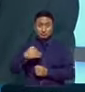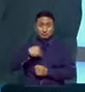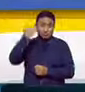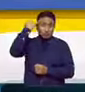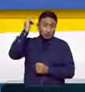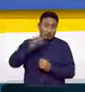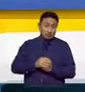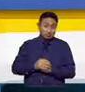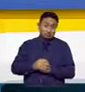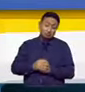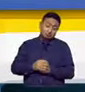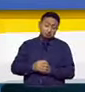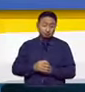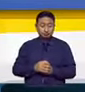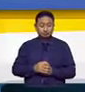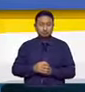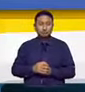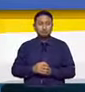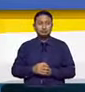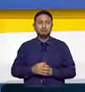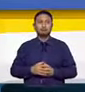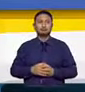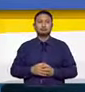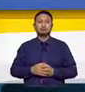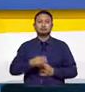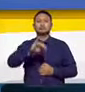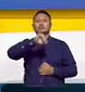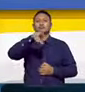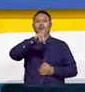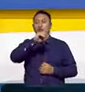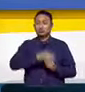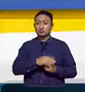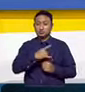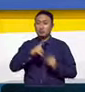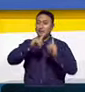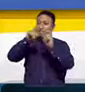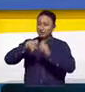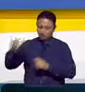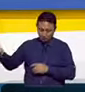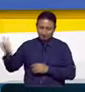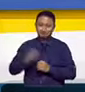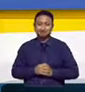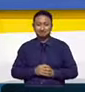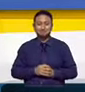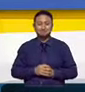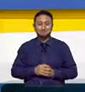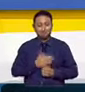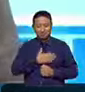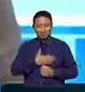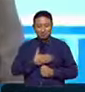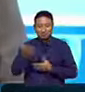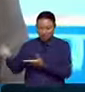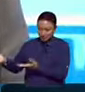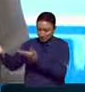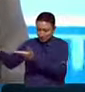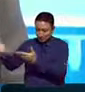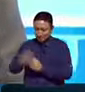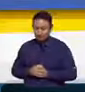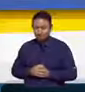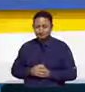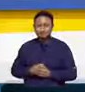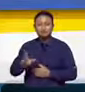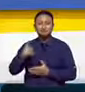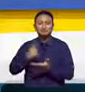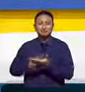fue el juego político. Jorge, yo estoy seguro que quieres preguntarle algo a César, así es que te voy a sacar a Jorge del rol de